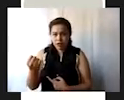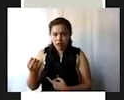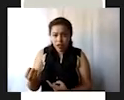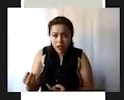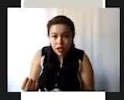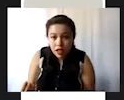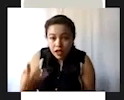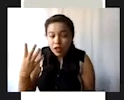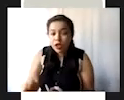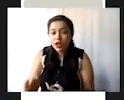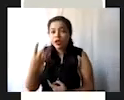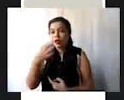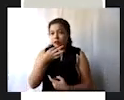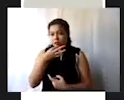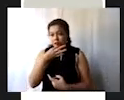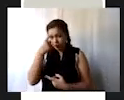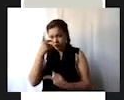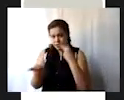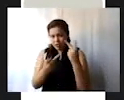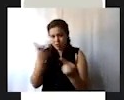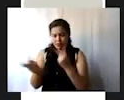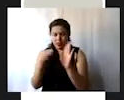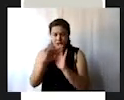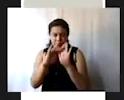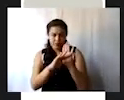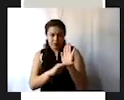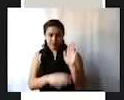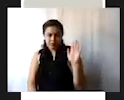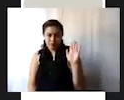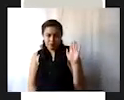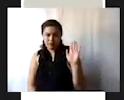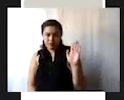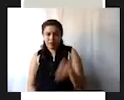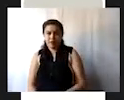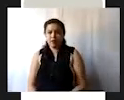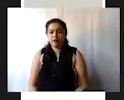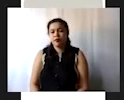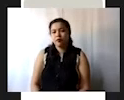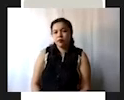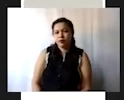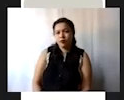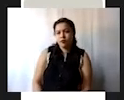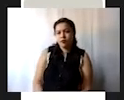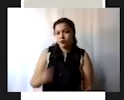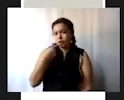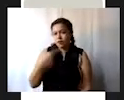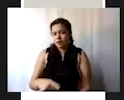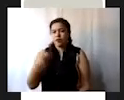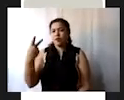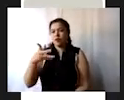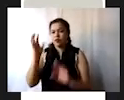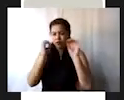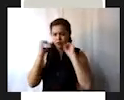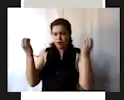pues son algunas preguntitas las que les pongo por acá, de acuerdo con el mandato de su organización,